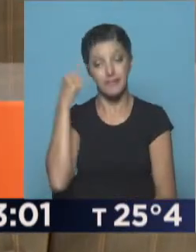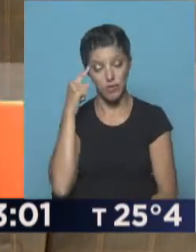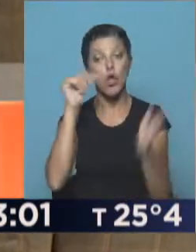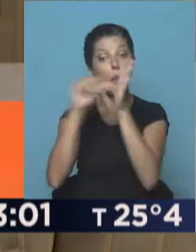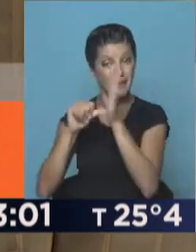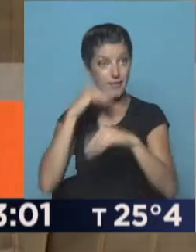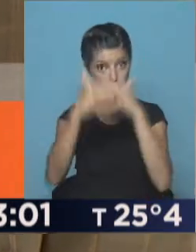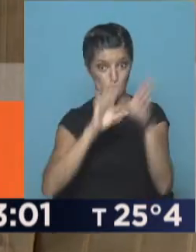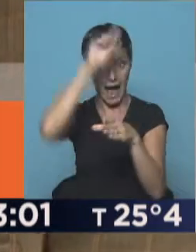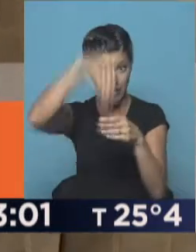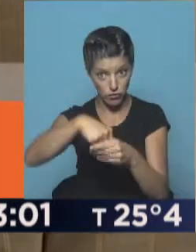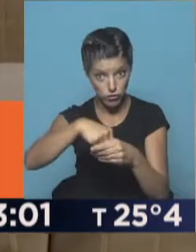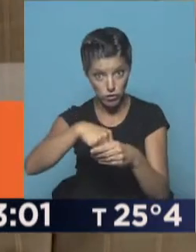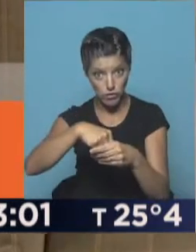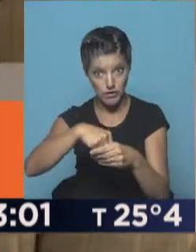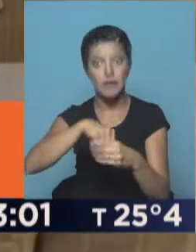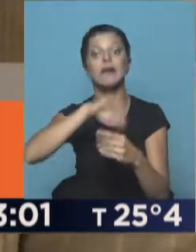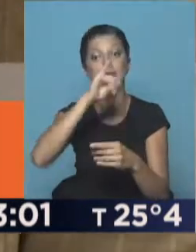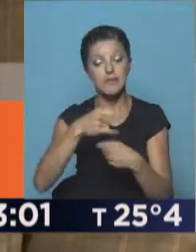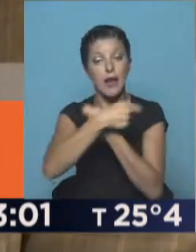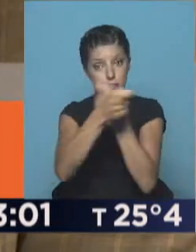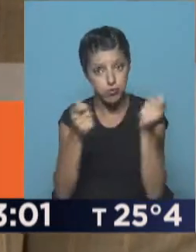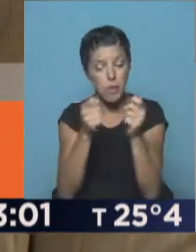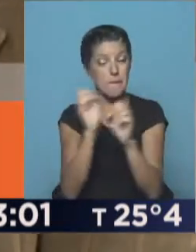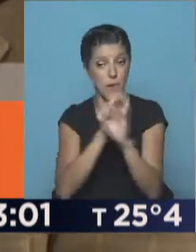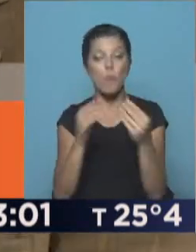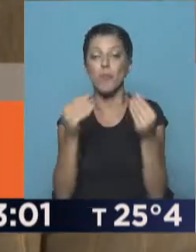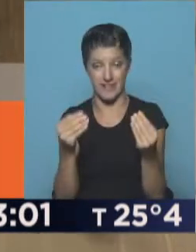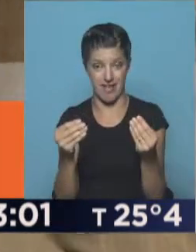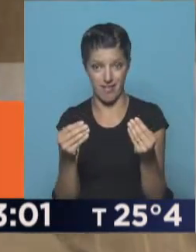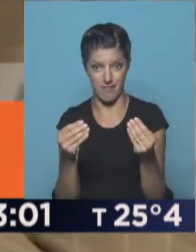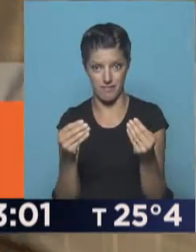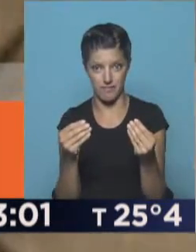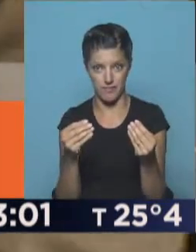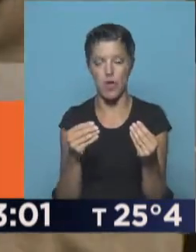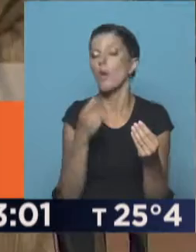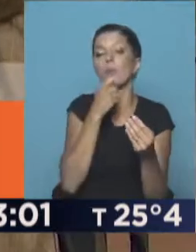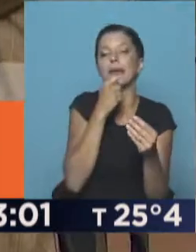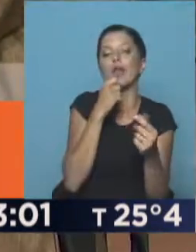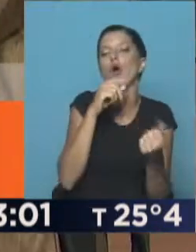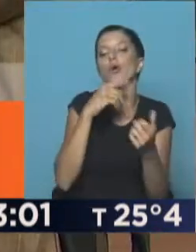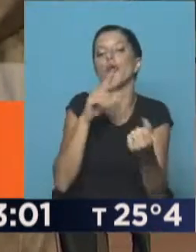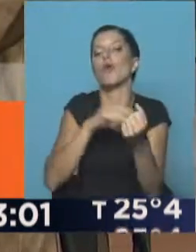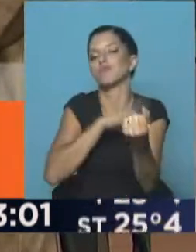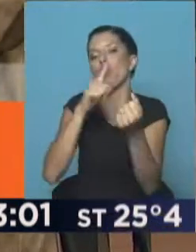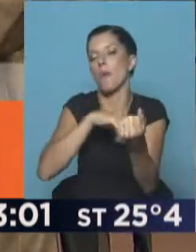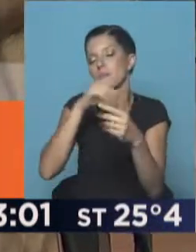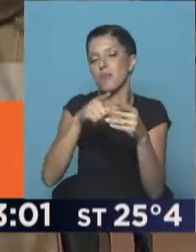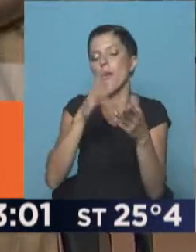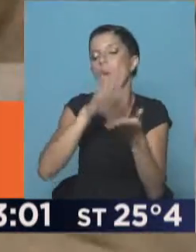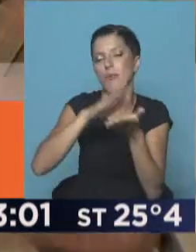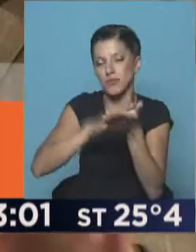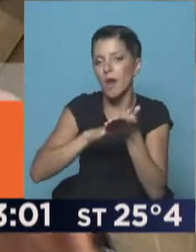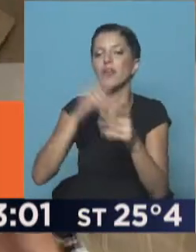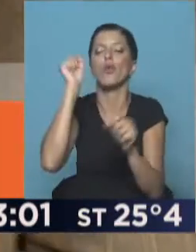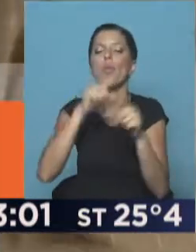desarrollados, se empeoró la distribución del ingreso precisamente por este fenómeno, porque los dueños del capital, los dueños de las acciones y de las empresas